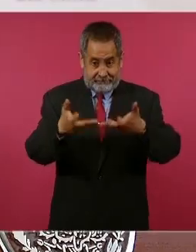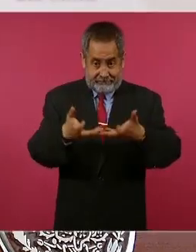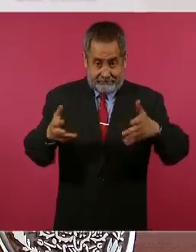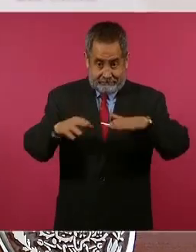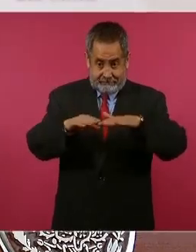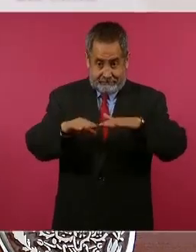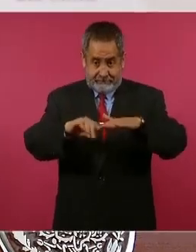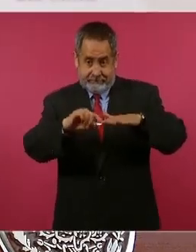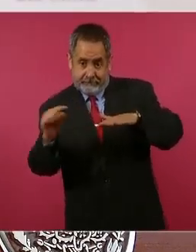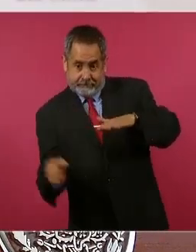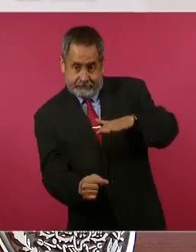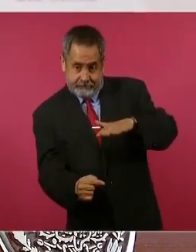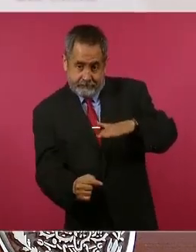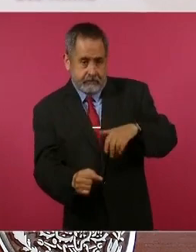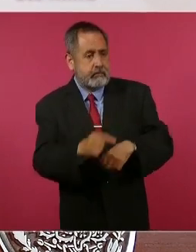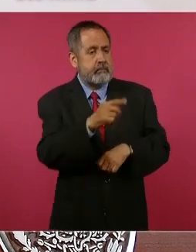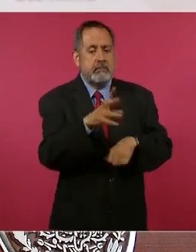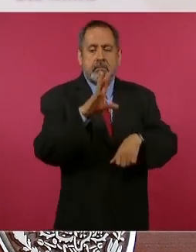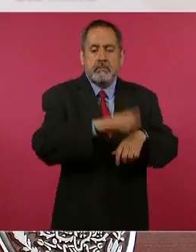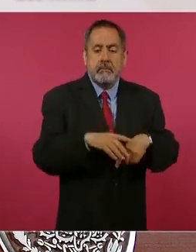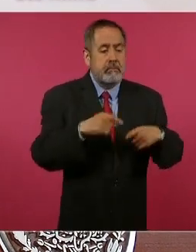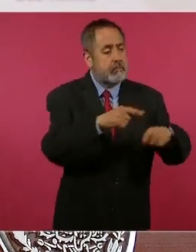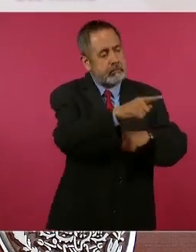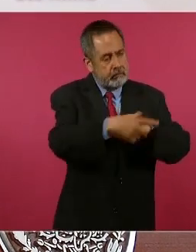sus tierras ya fue concesionado,